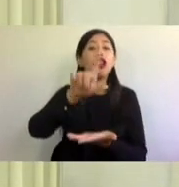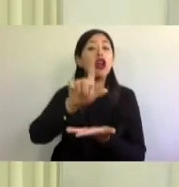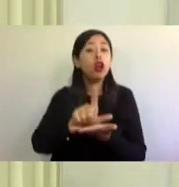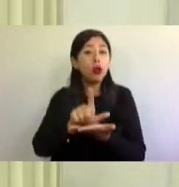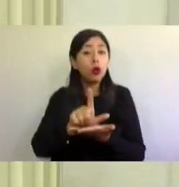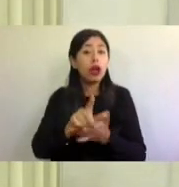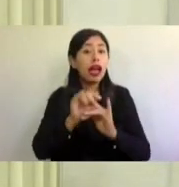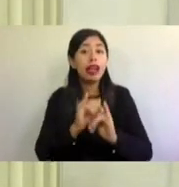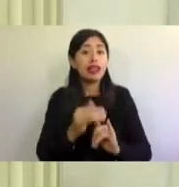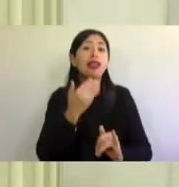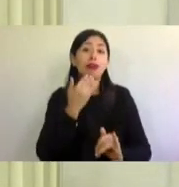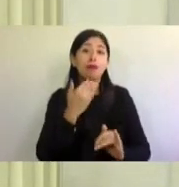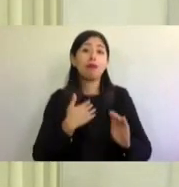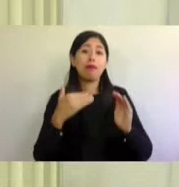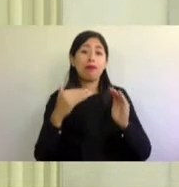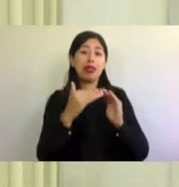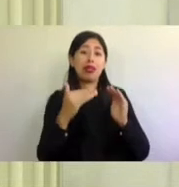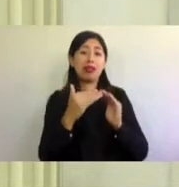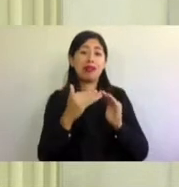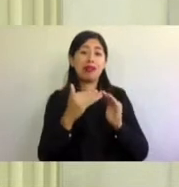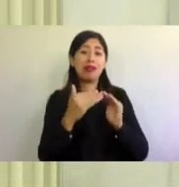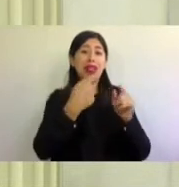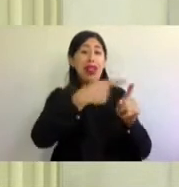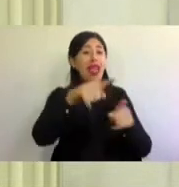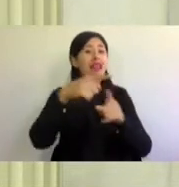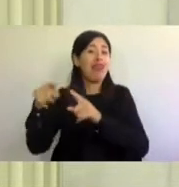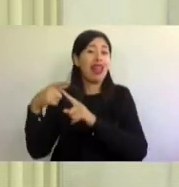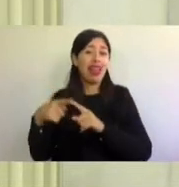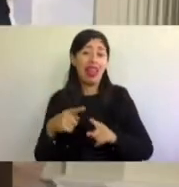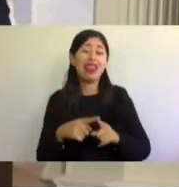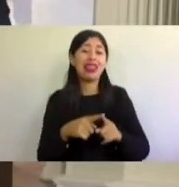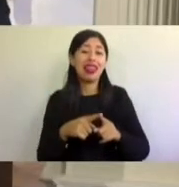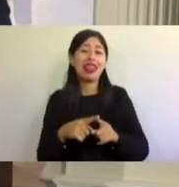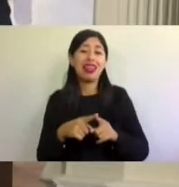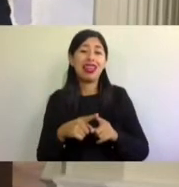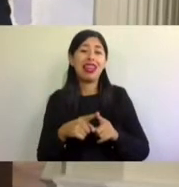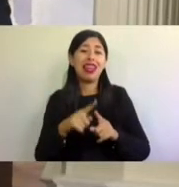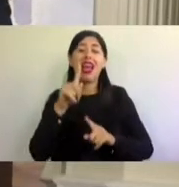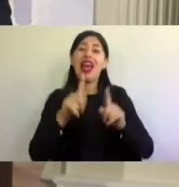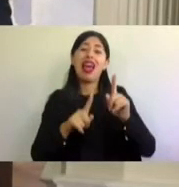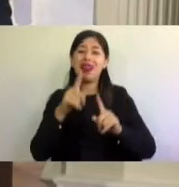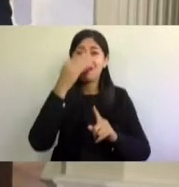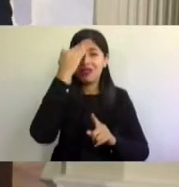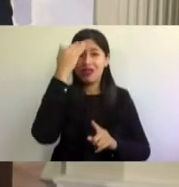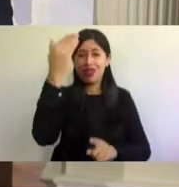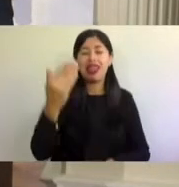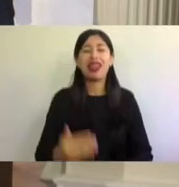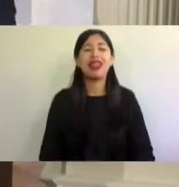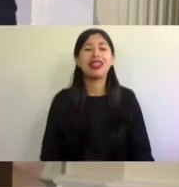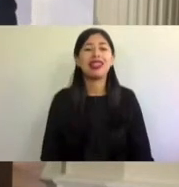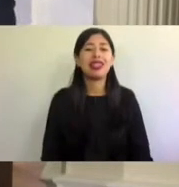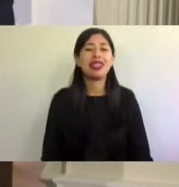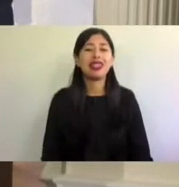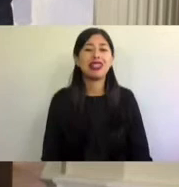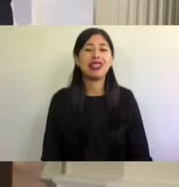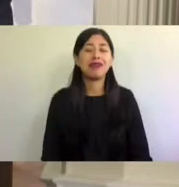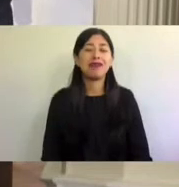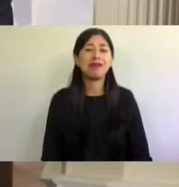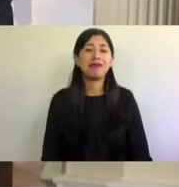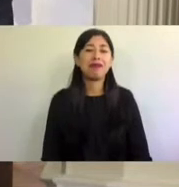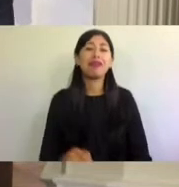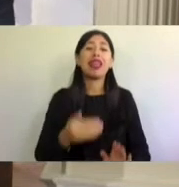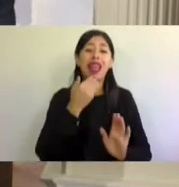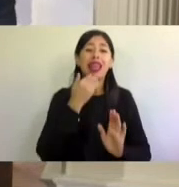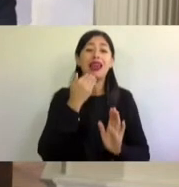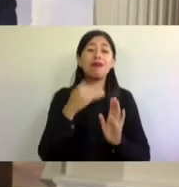mi casa en más de un sentido durante algunos días y que es sobre todo una